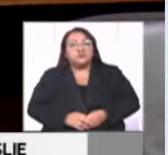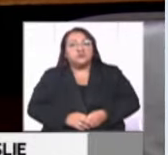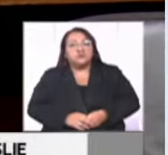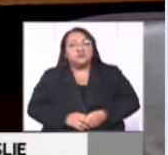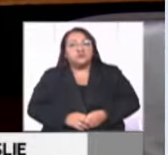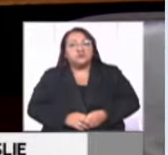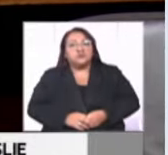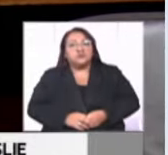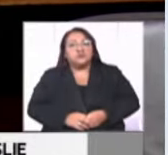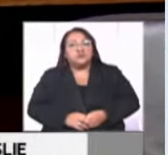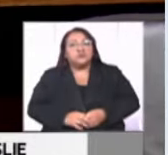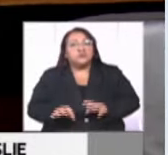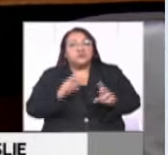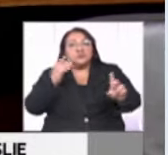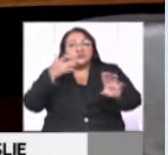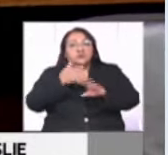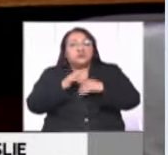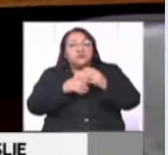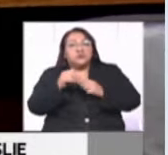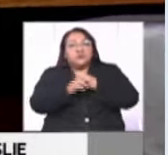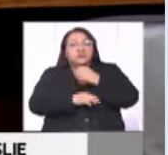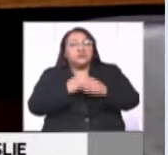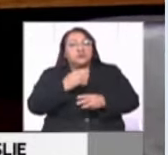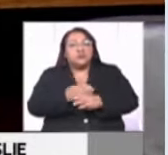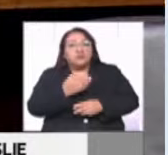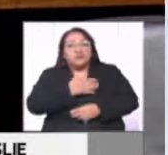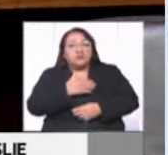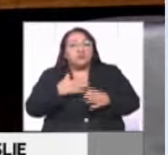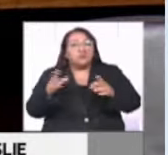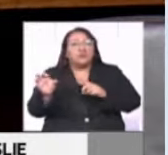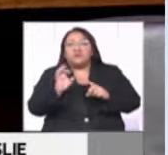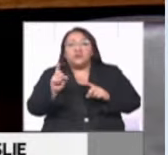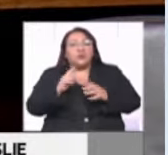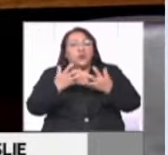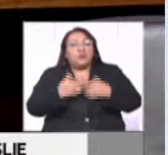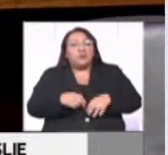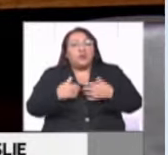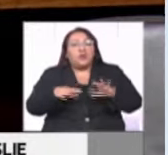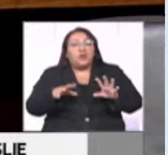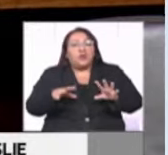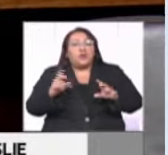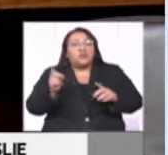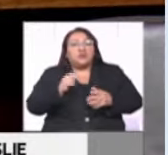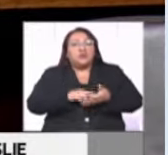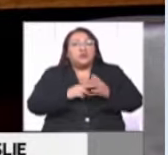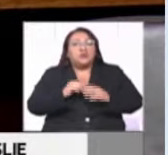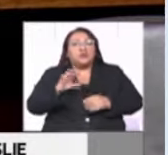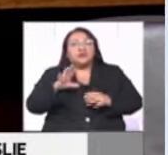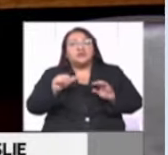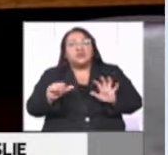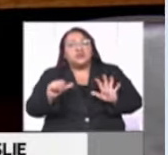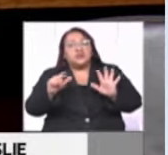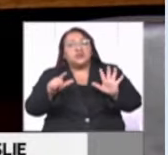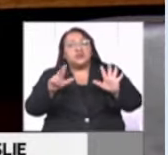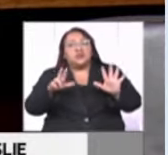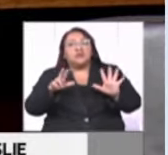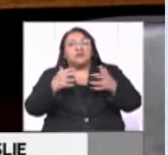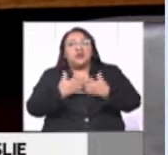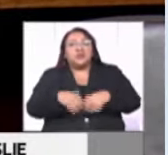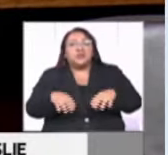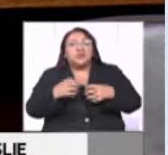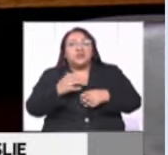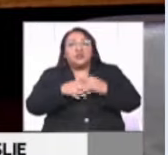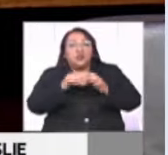que va a permitir irse hacia donde van todos los países del mundo, presidente, donde no es una empresa la que te vende las entradas, son 5, 6, 7 empresas privadas